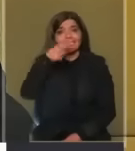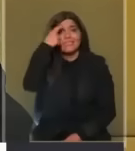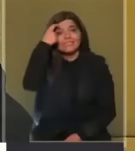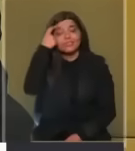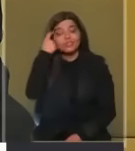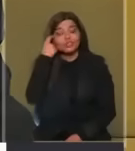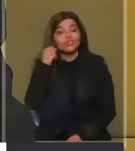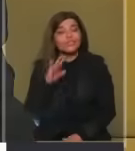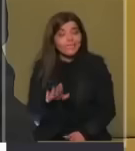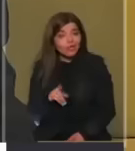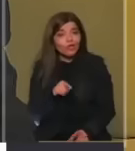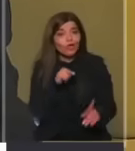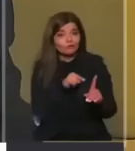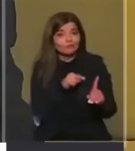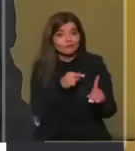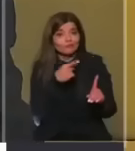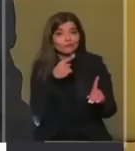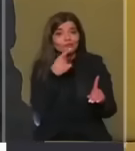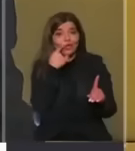Yo creo que